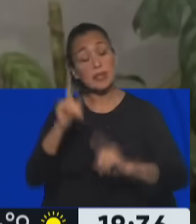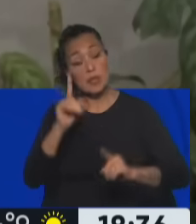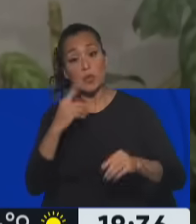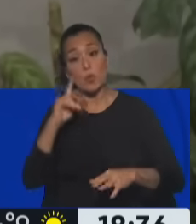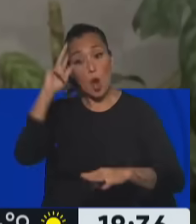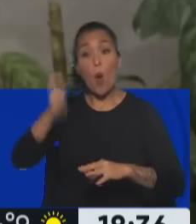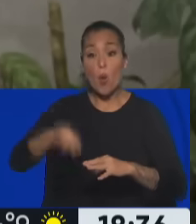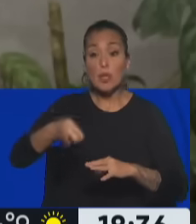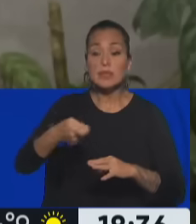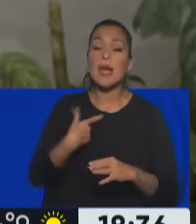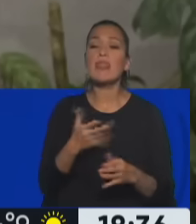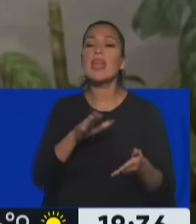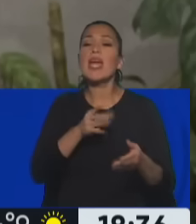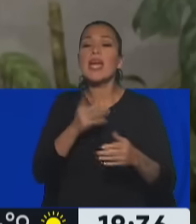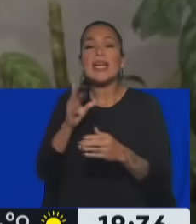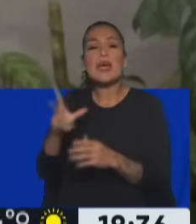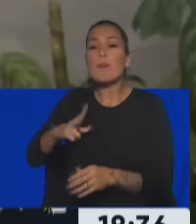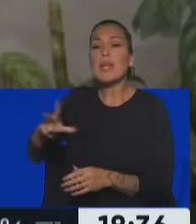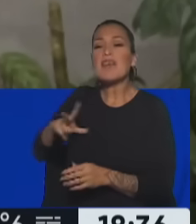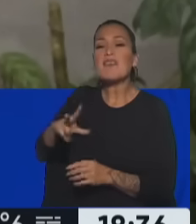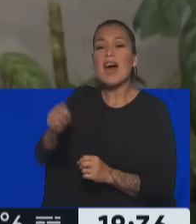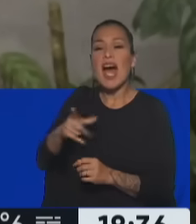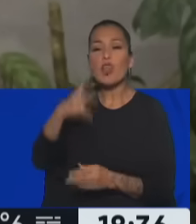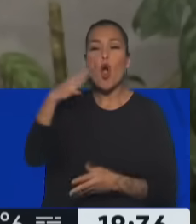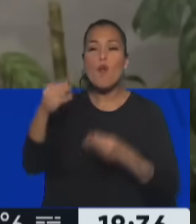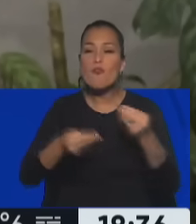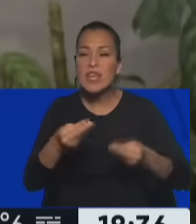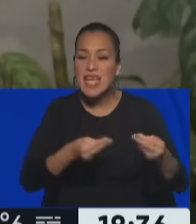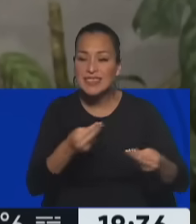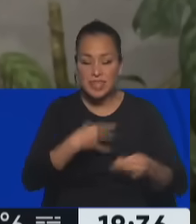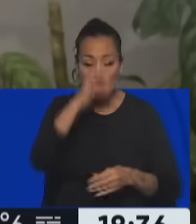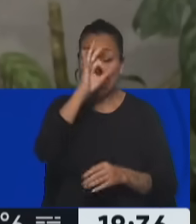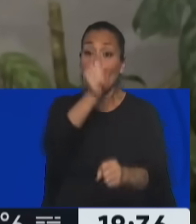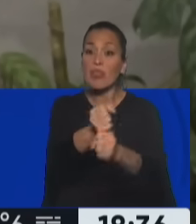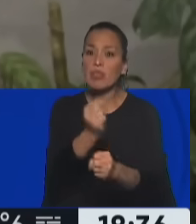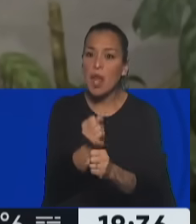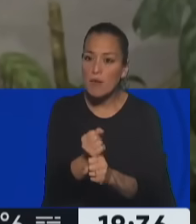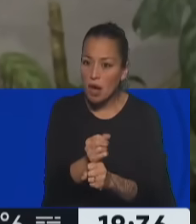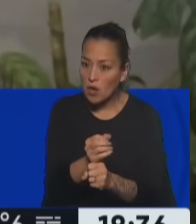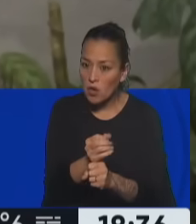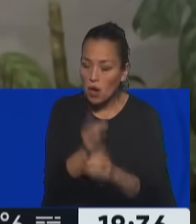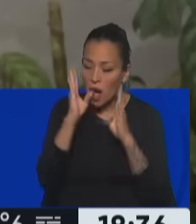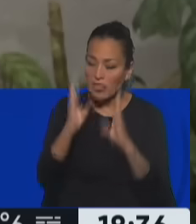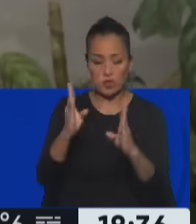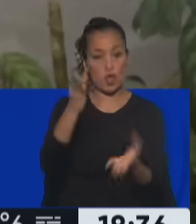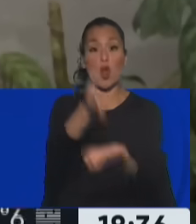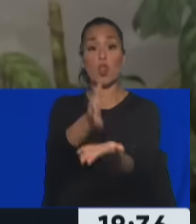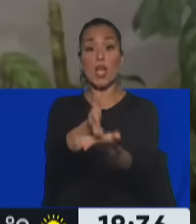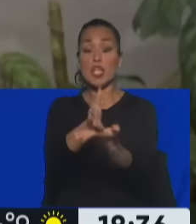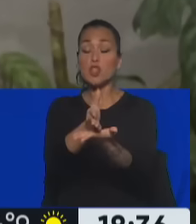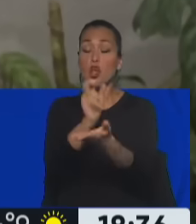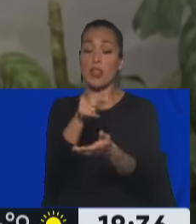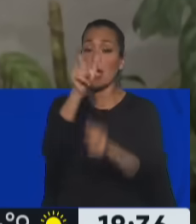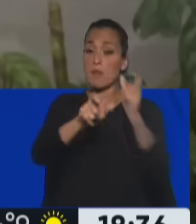del ámbito financiero. No hemos tenido un laboralista que atienda los derechos de los trabajadores, un agrarista